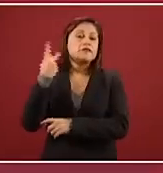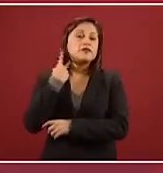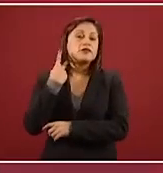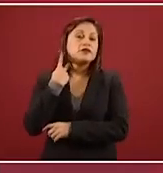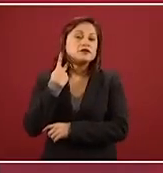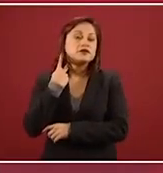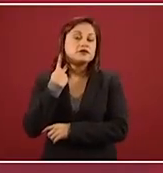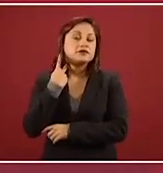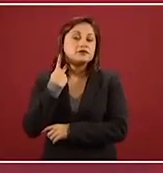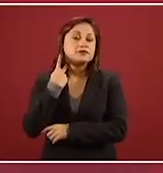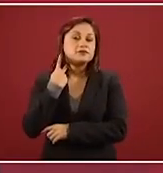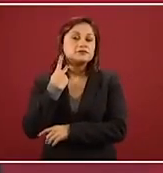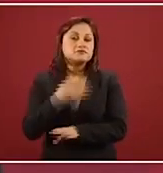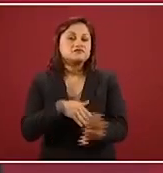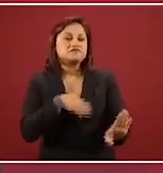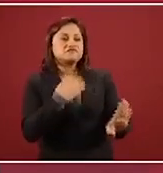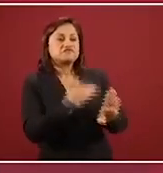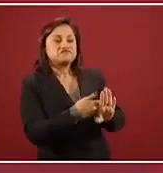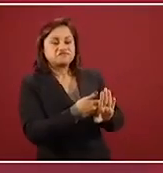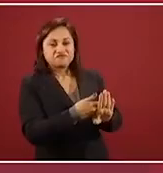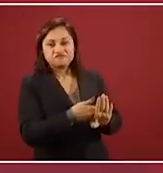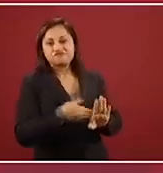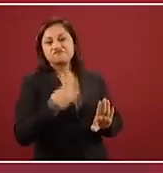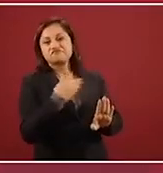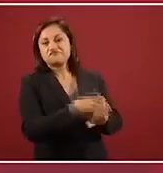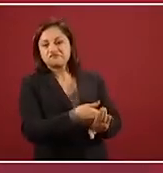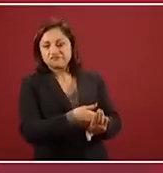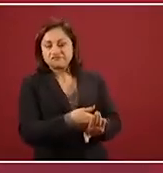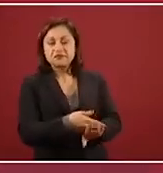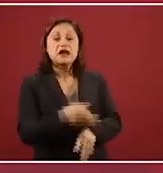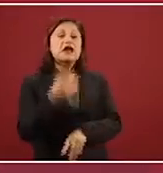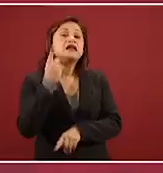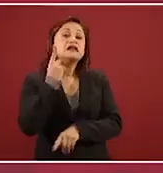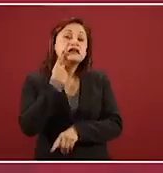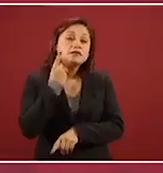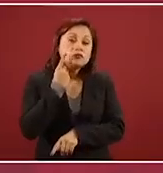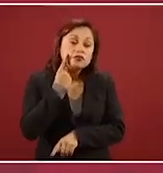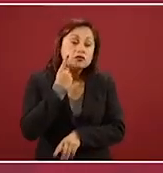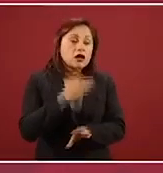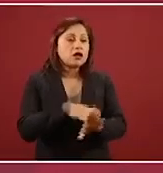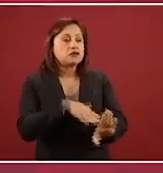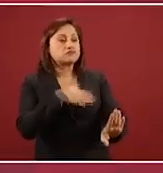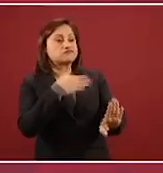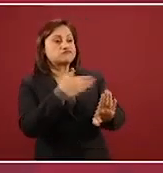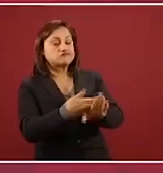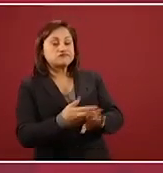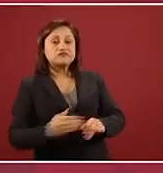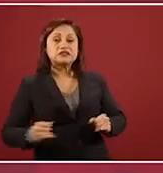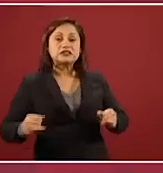una campaña en contra de diputados, de las instituciones políticas.